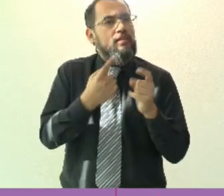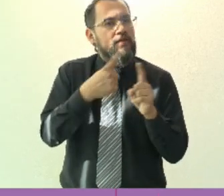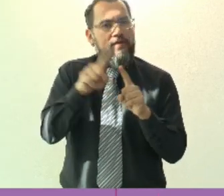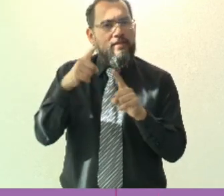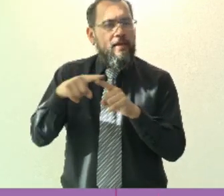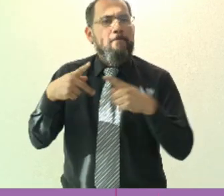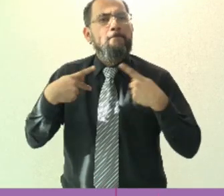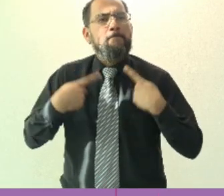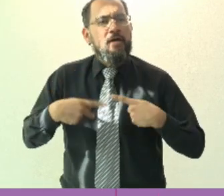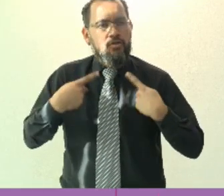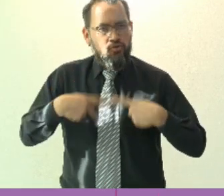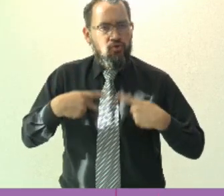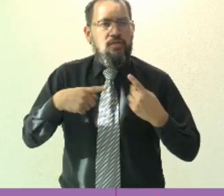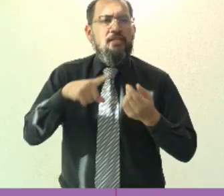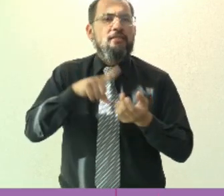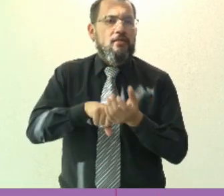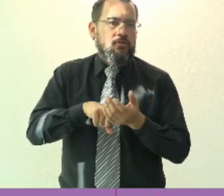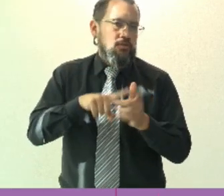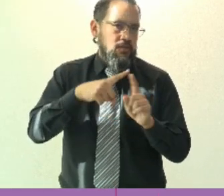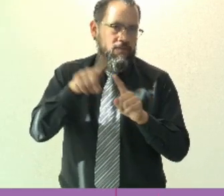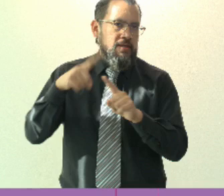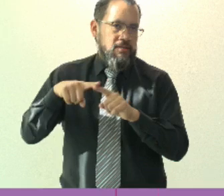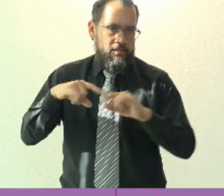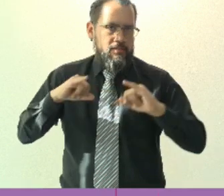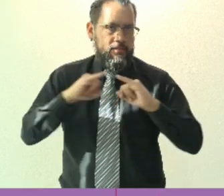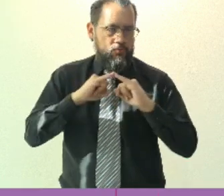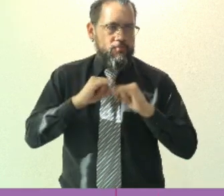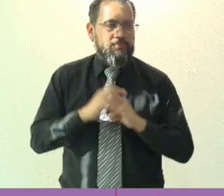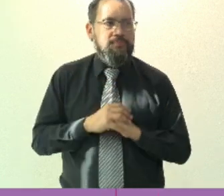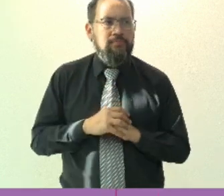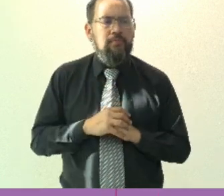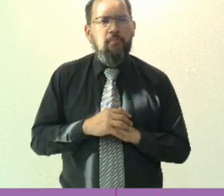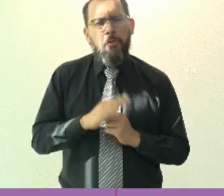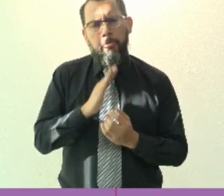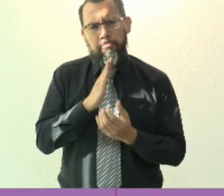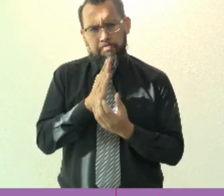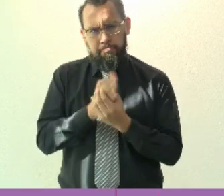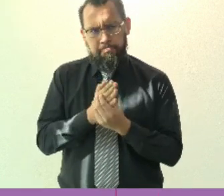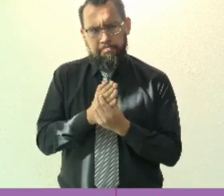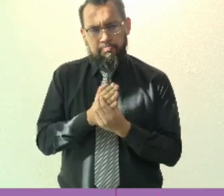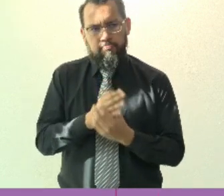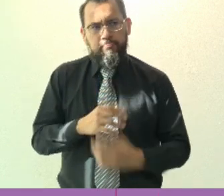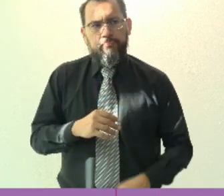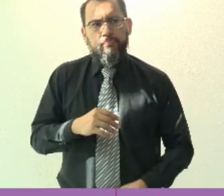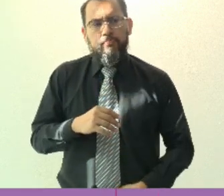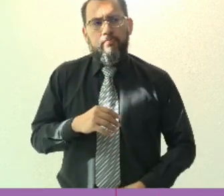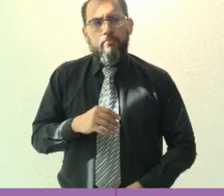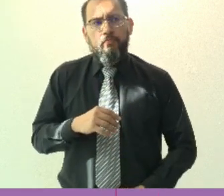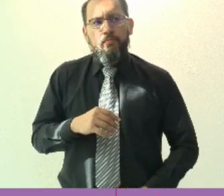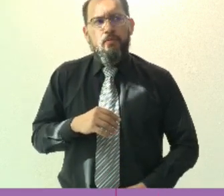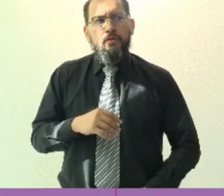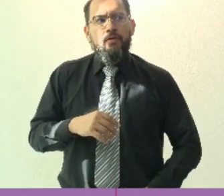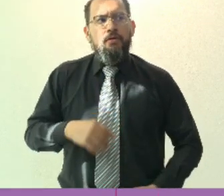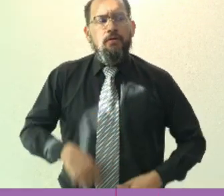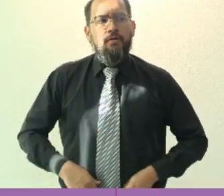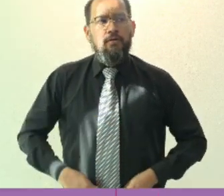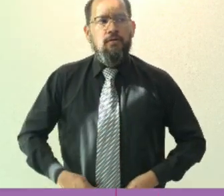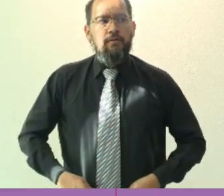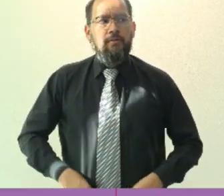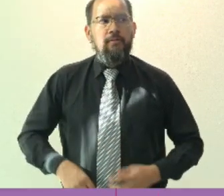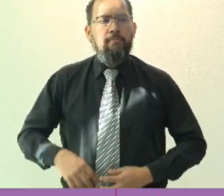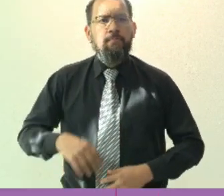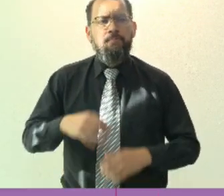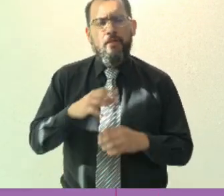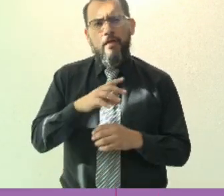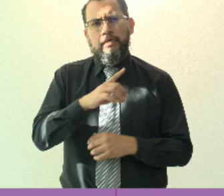públicas de las diferentes instituciones. Los archivos obviamente tienen que